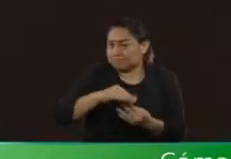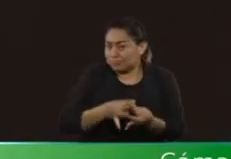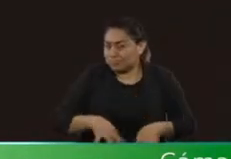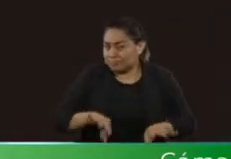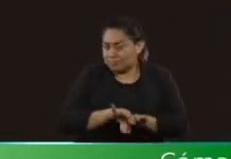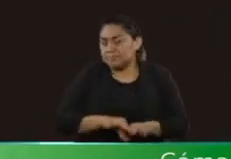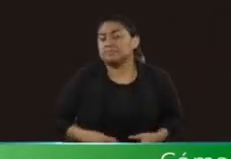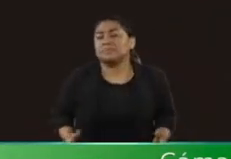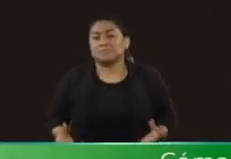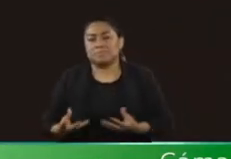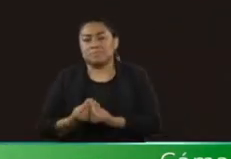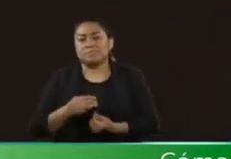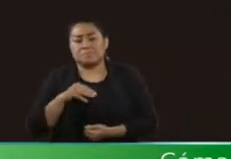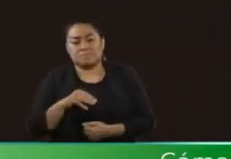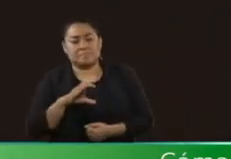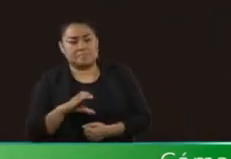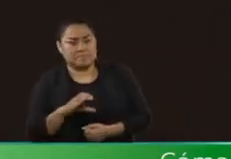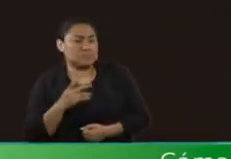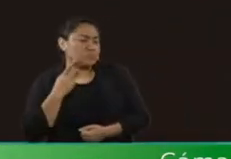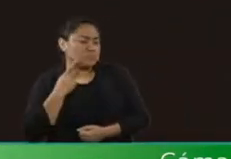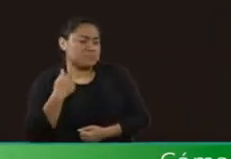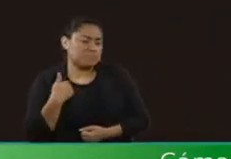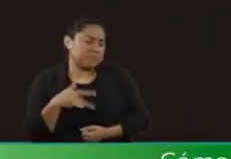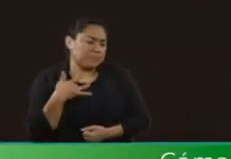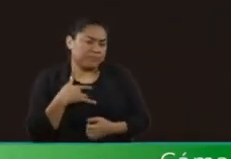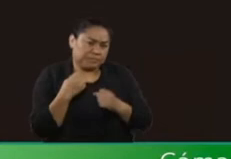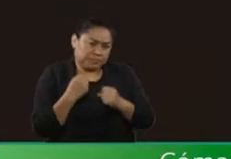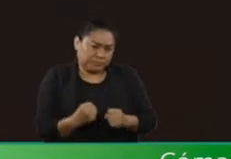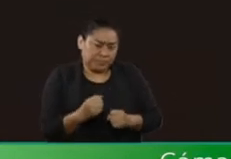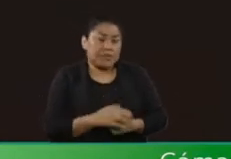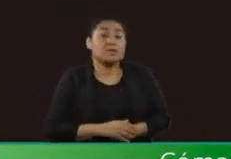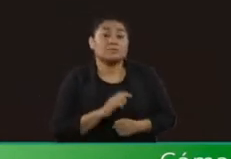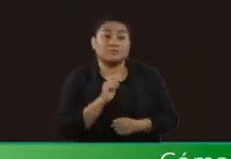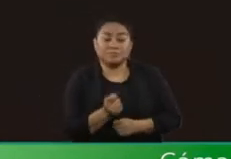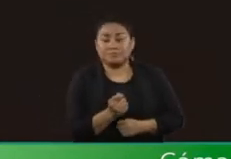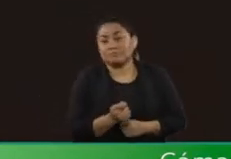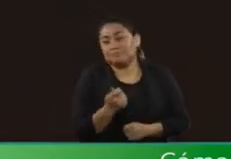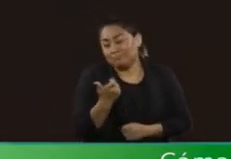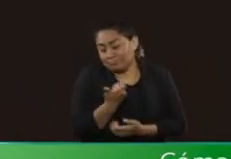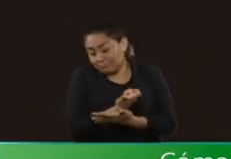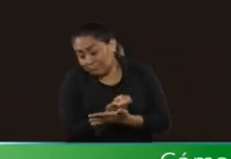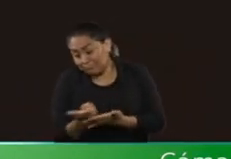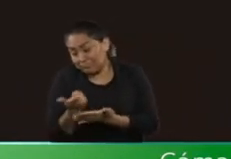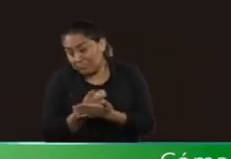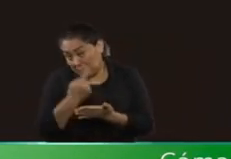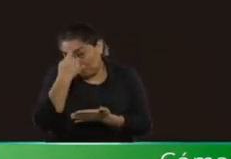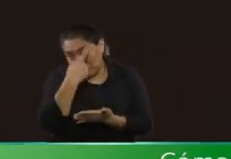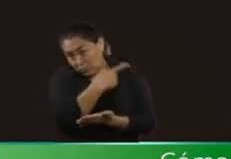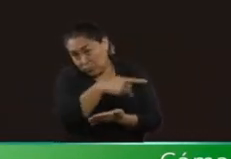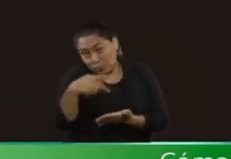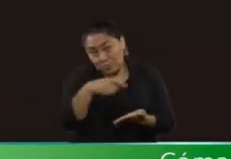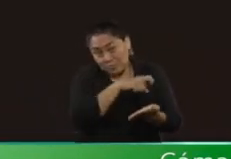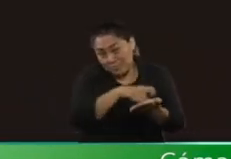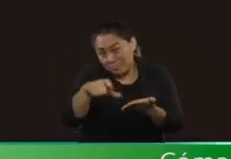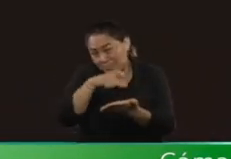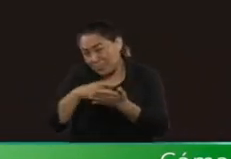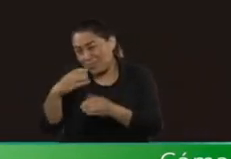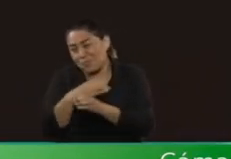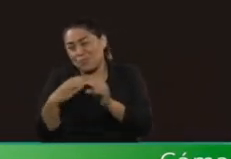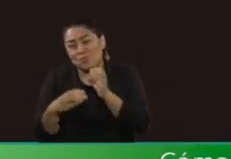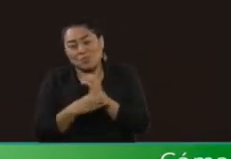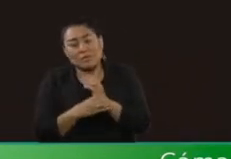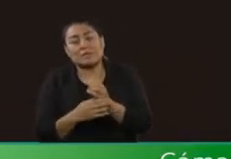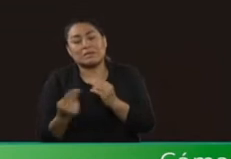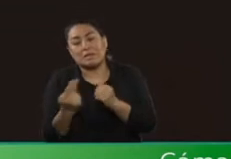naranja estamos convencidos que la recuperación del poder adquisitivo del salario mínimo es una asignatura pendiente de